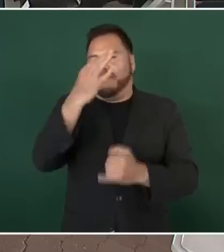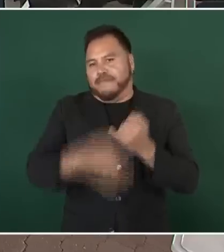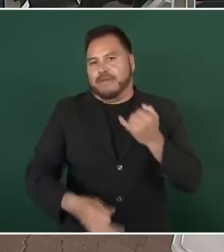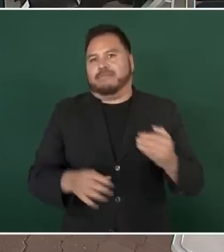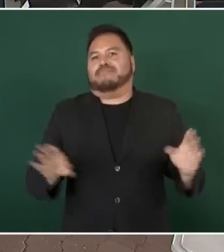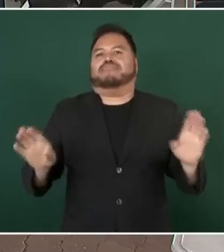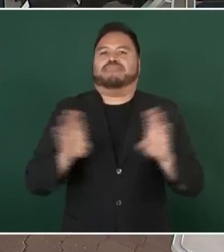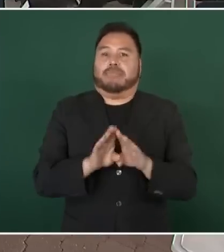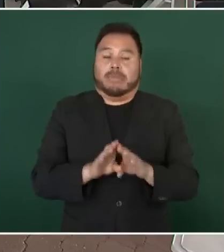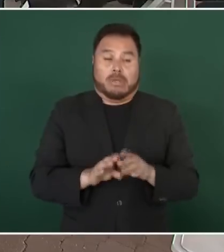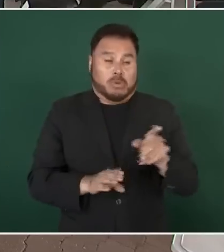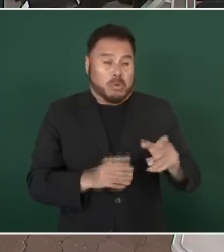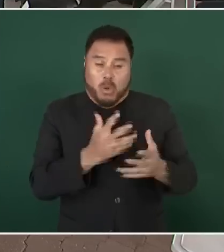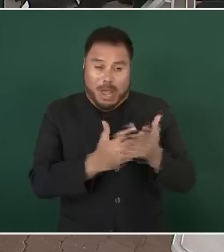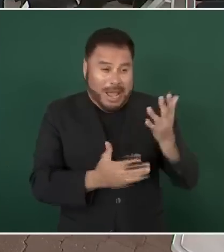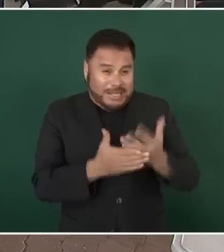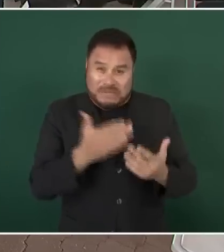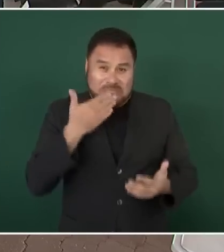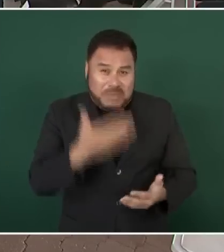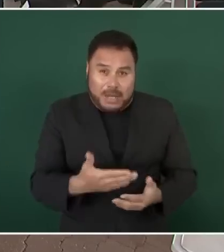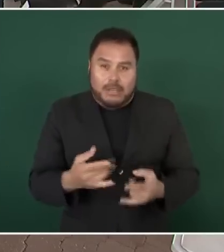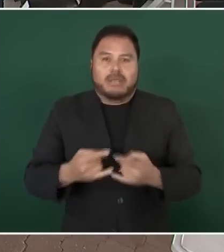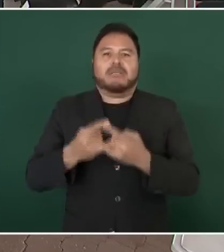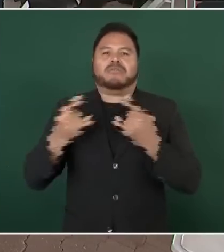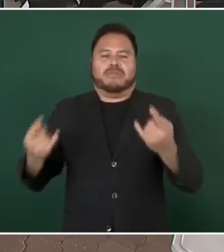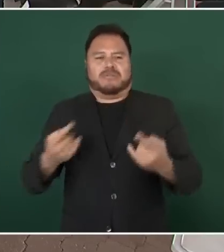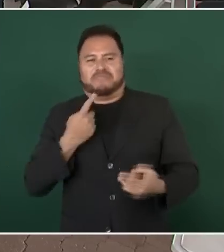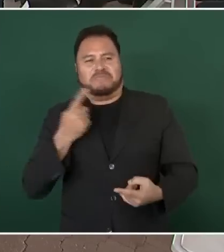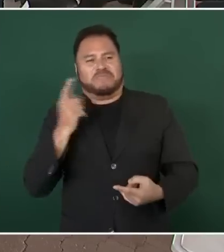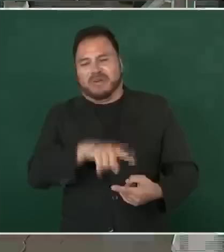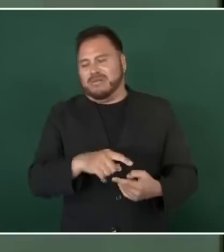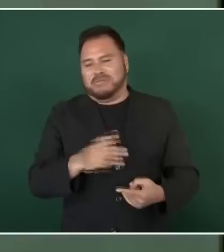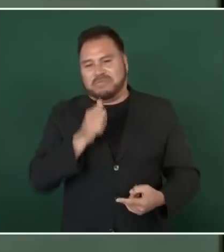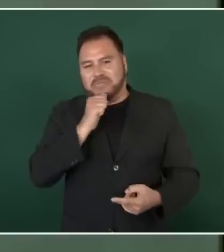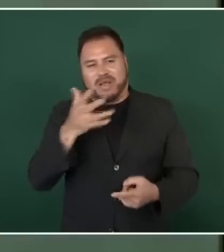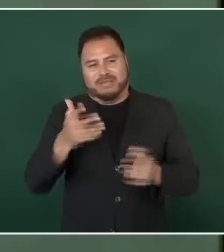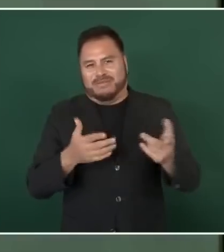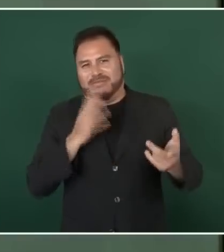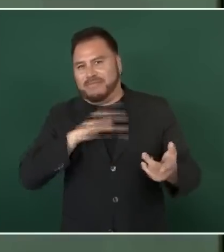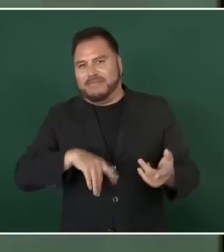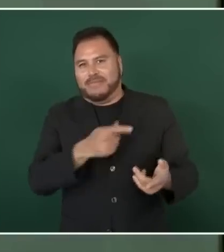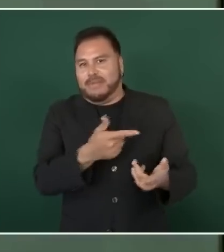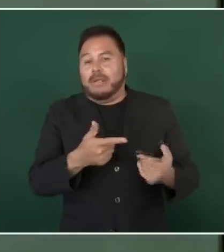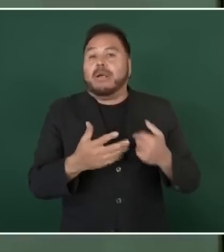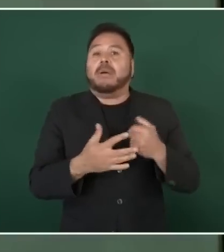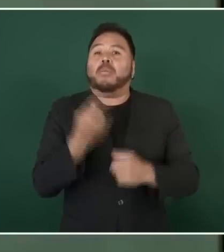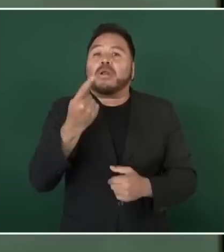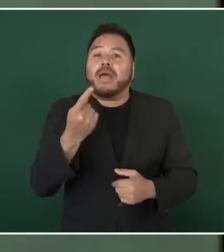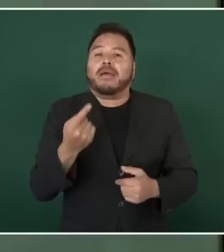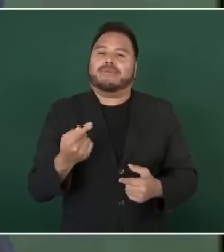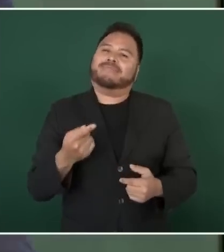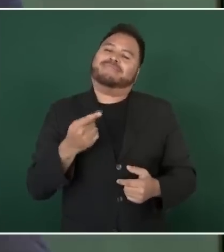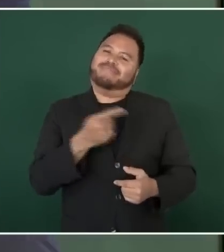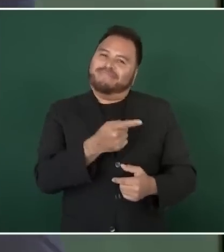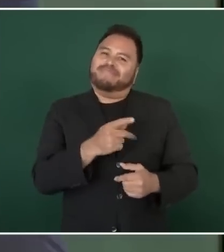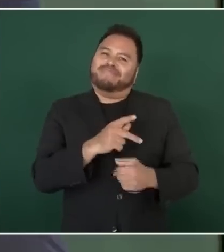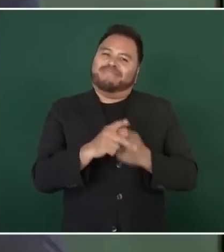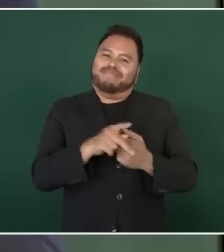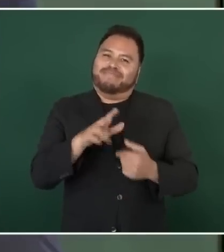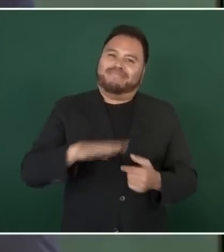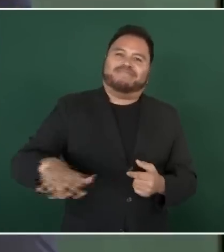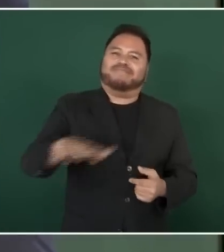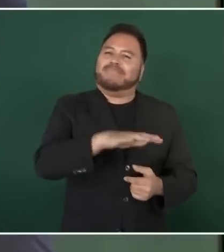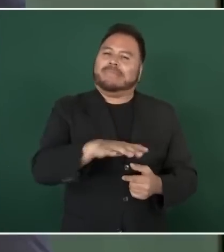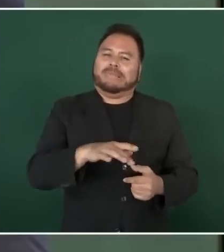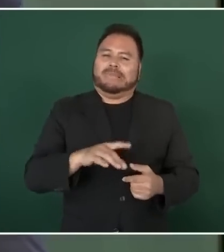el nombre de usted, no tanto por haber abierto la herida, sino porque la patria